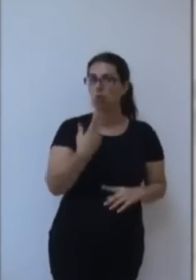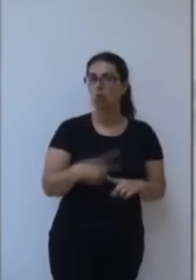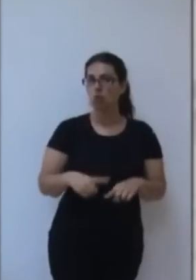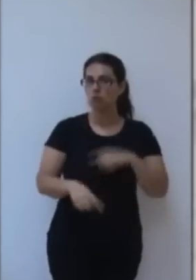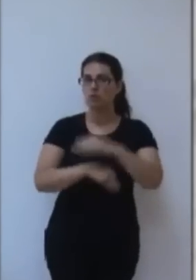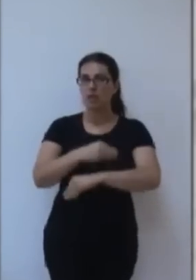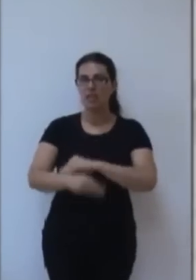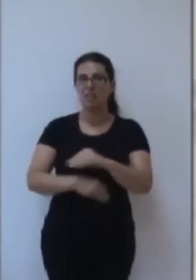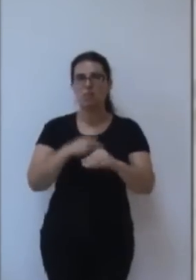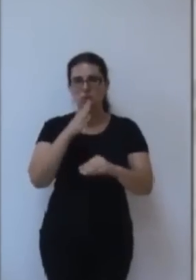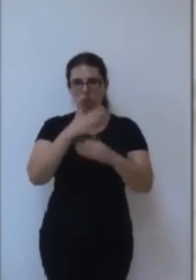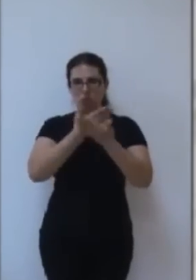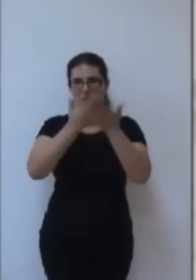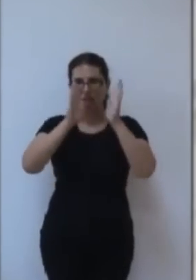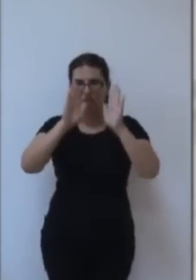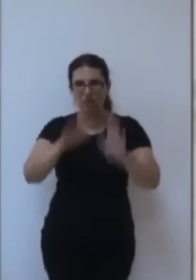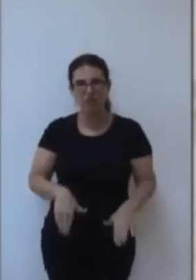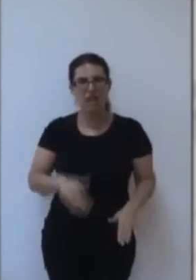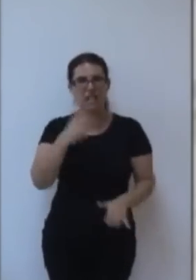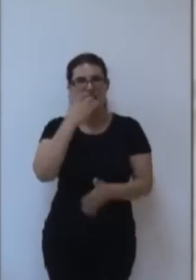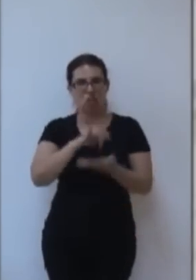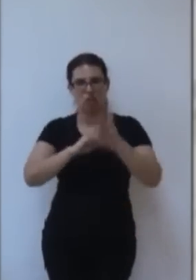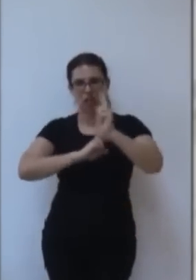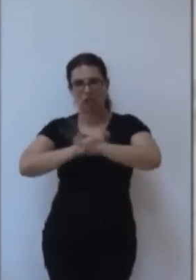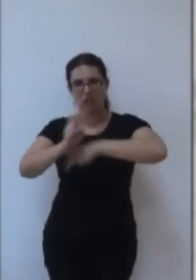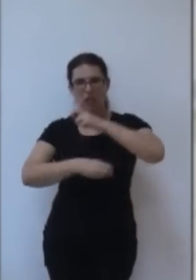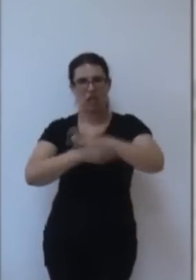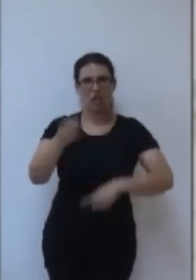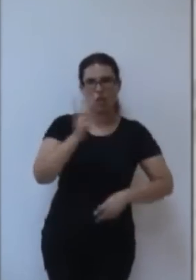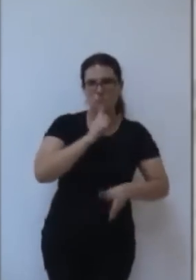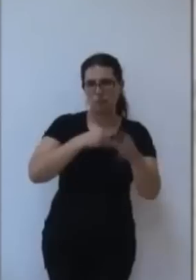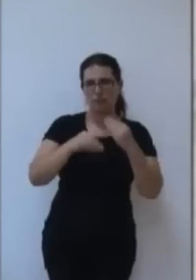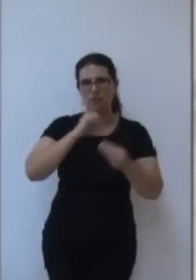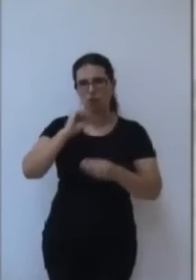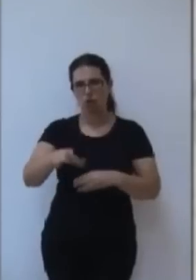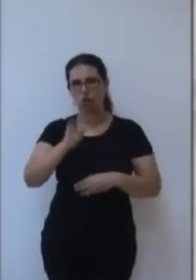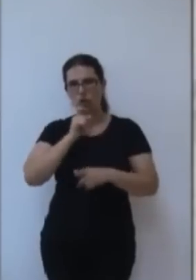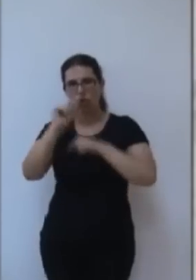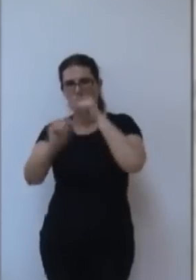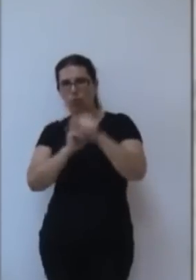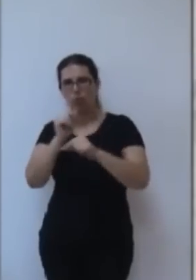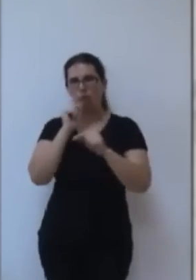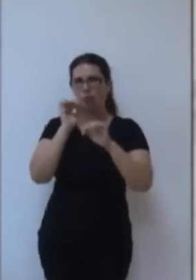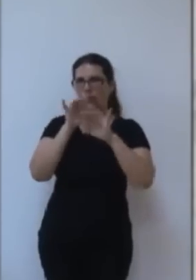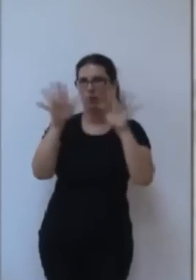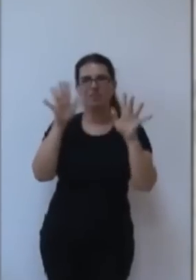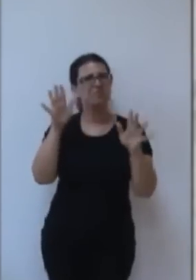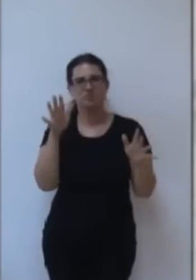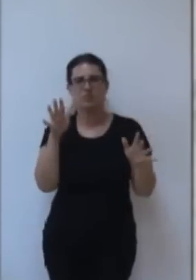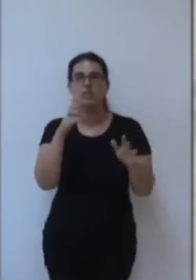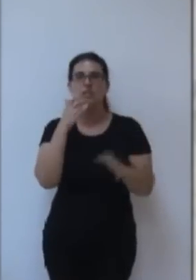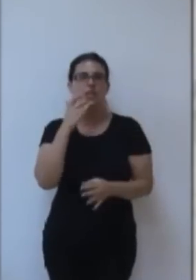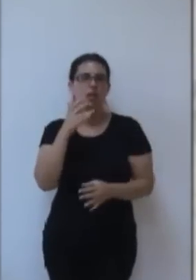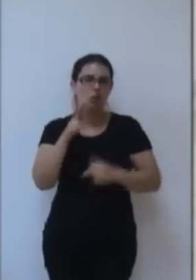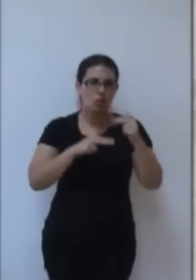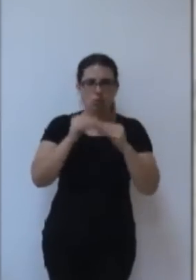que si luego lo tiras y no se tal, o las bolsas de plástico si no se recicla, o sea, y eso es también obvio, ¿no? Y como construyas, fabriques o